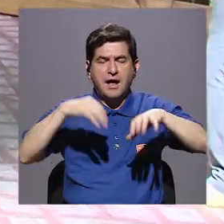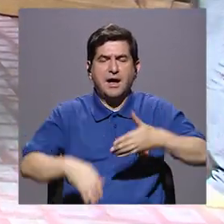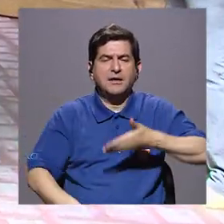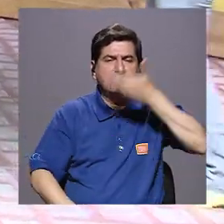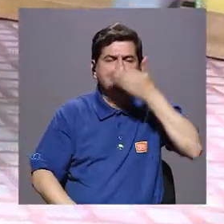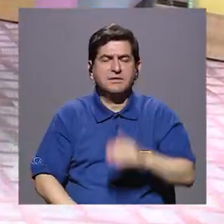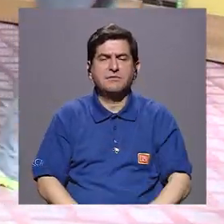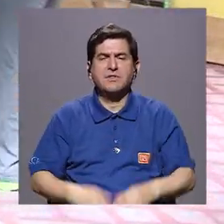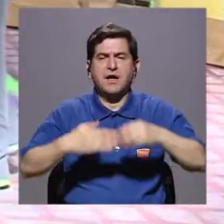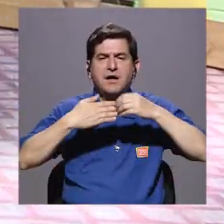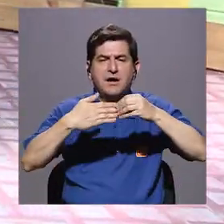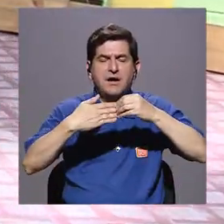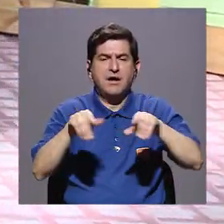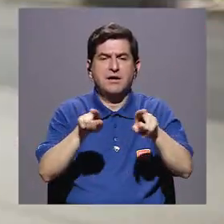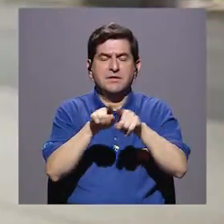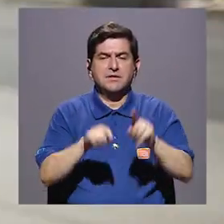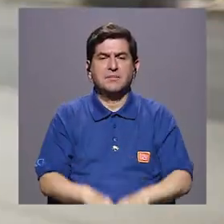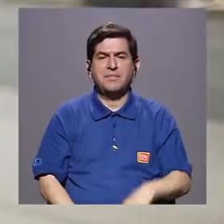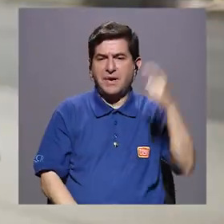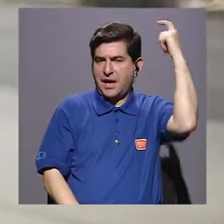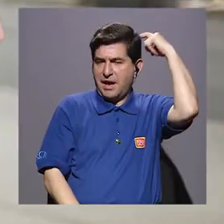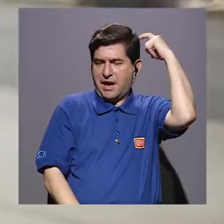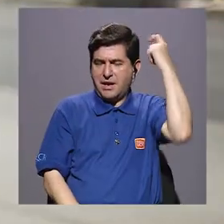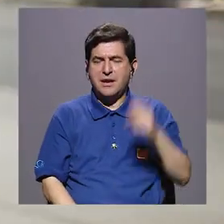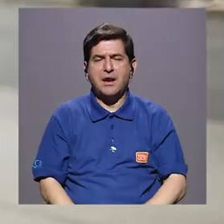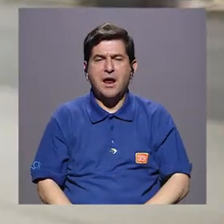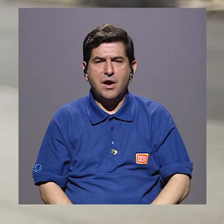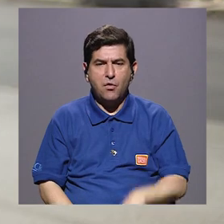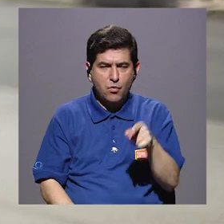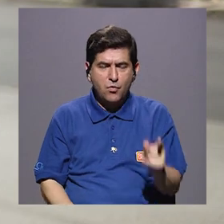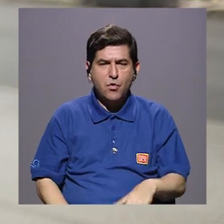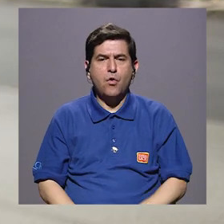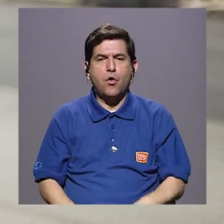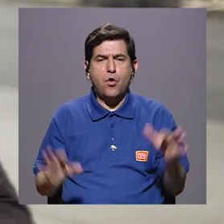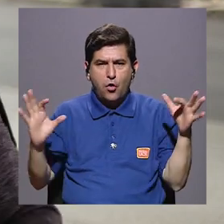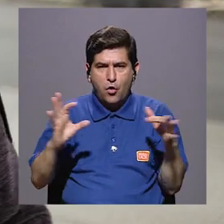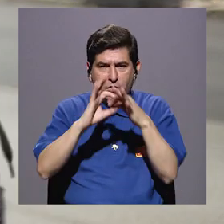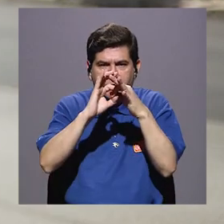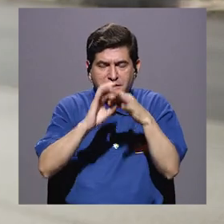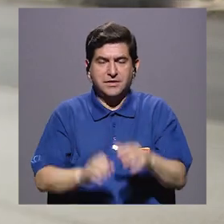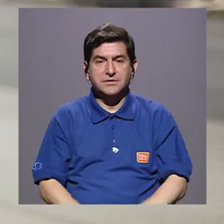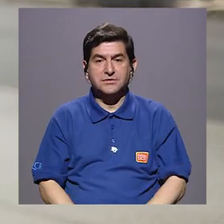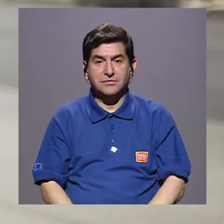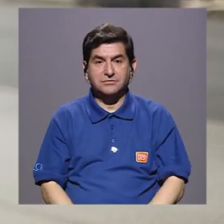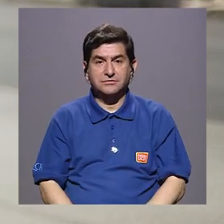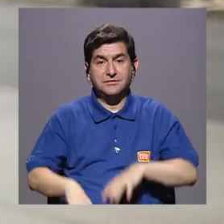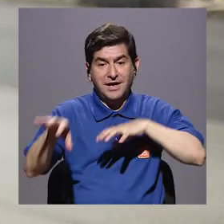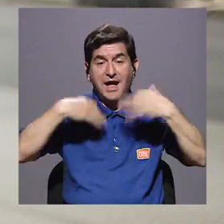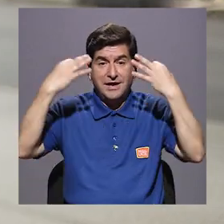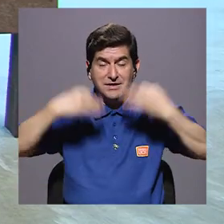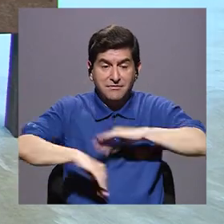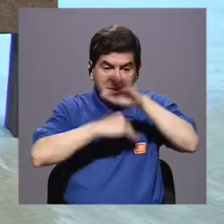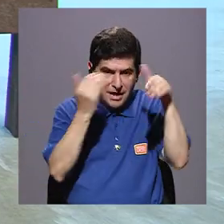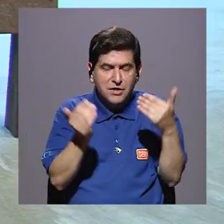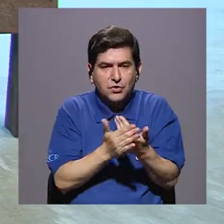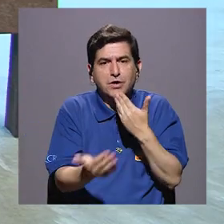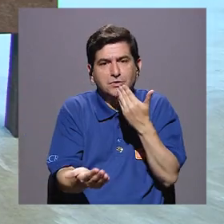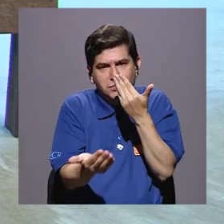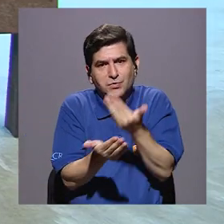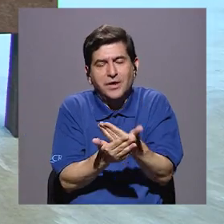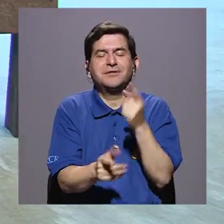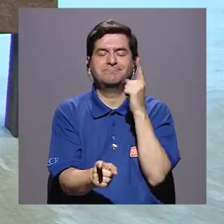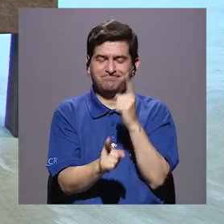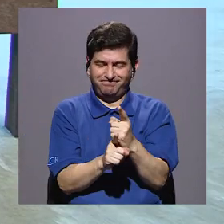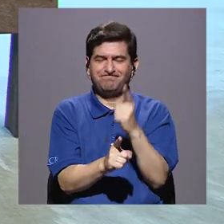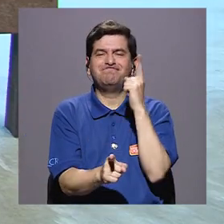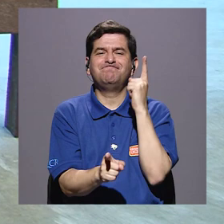de flexibilidad, ejercicio neuromotor, de coordinación. Bueno, en general el ejercicio. En general el ejercicio. En general el ejercicio. Todos los